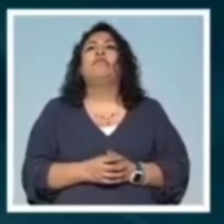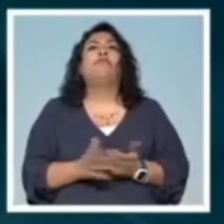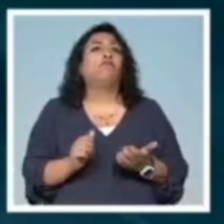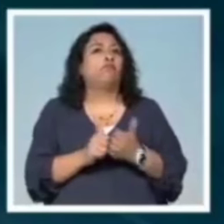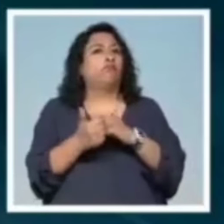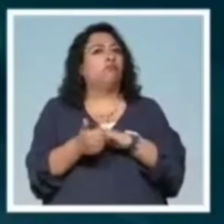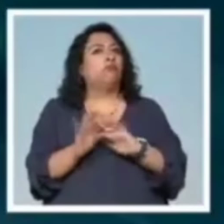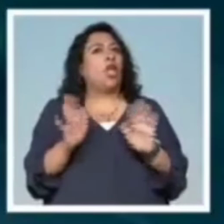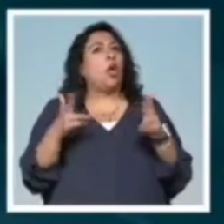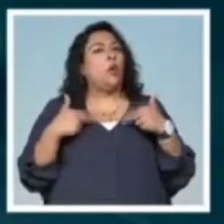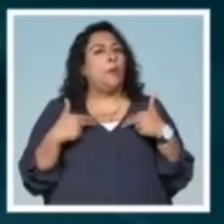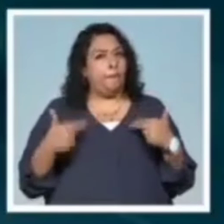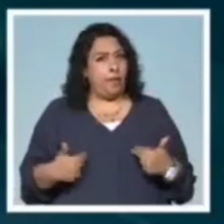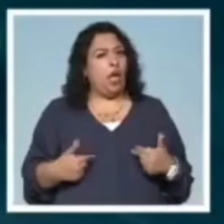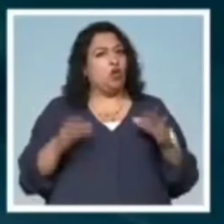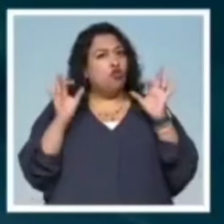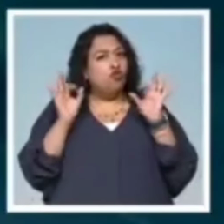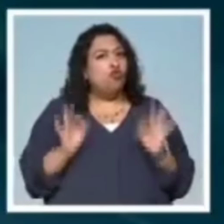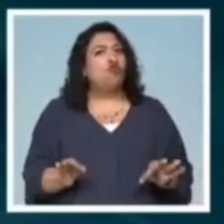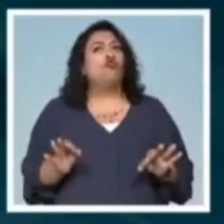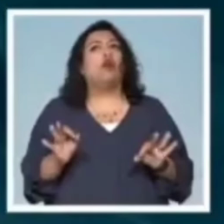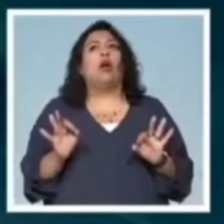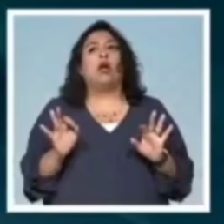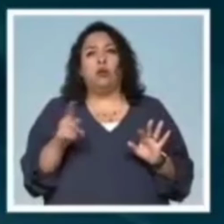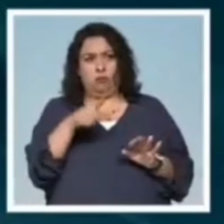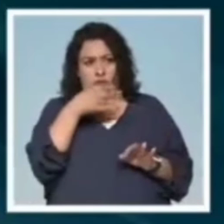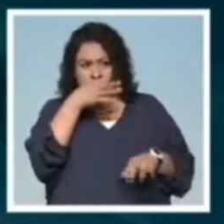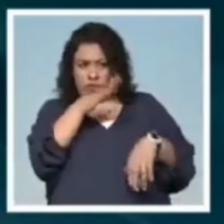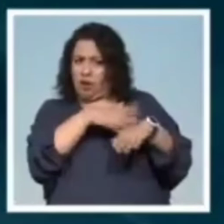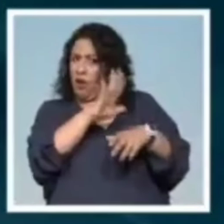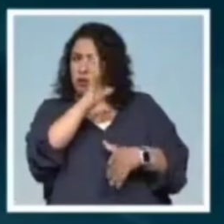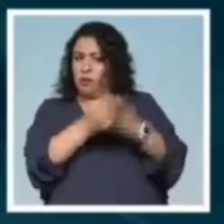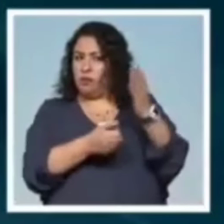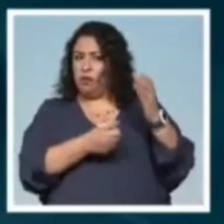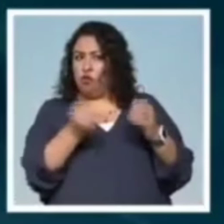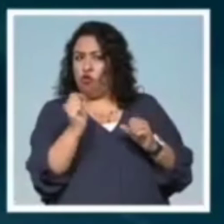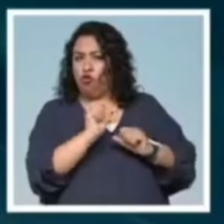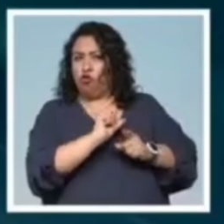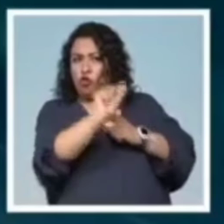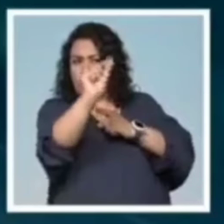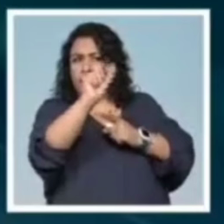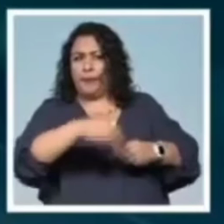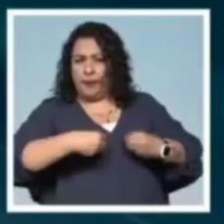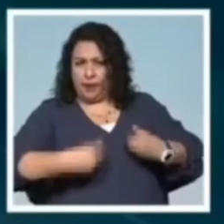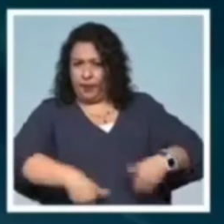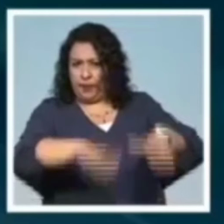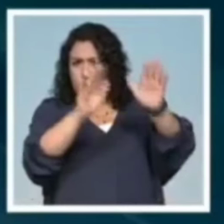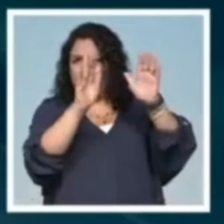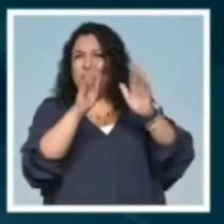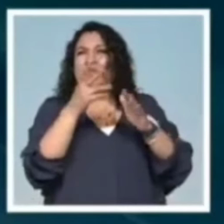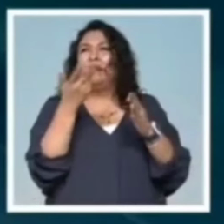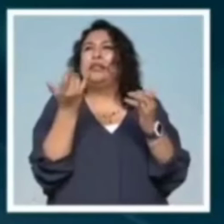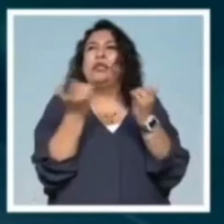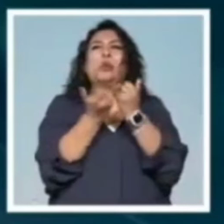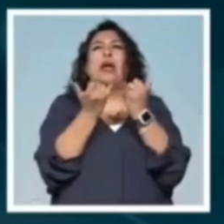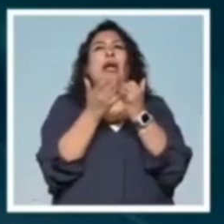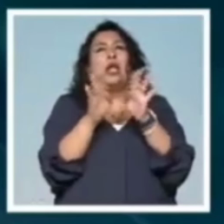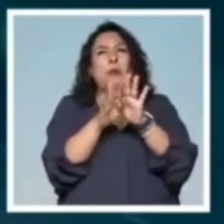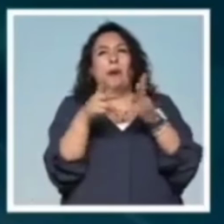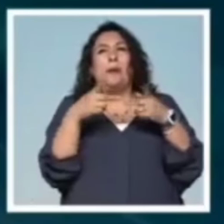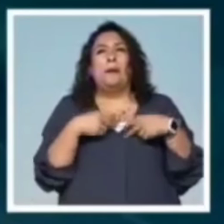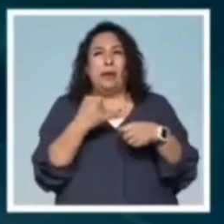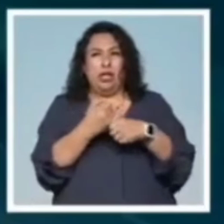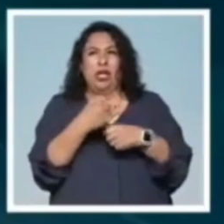vuelve humano, ¿no? Se humaniza y le dice, escápate, ¿no? Corre, vive. O sea, es como esta cosa de, el